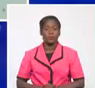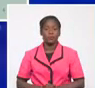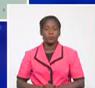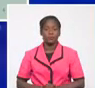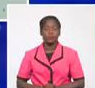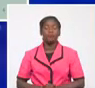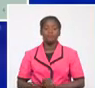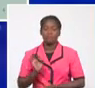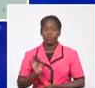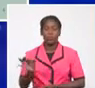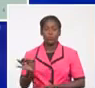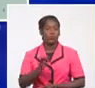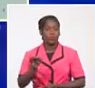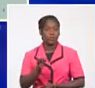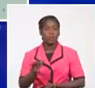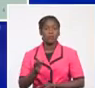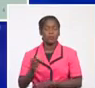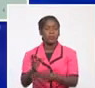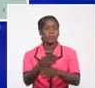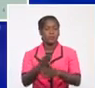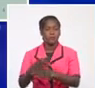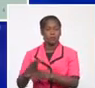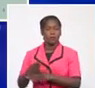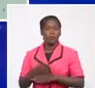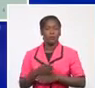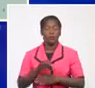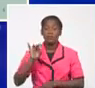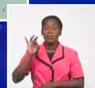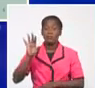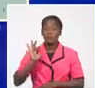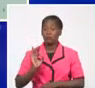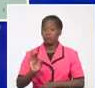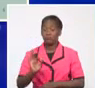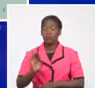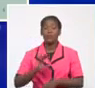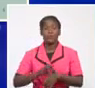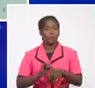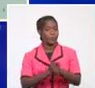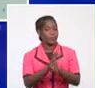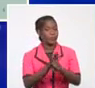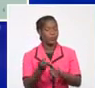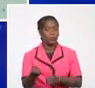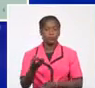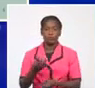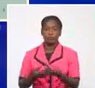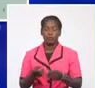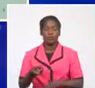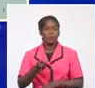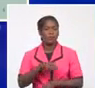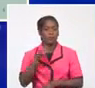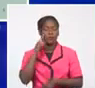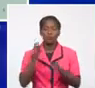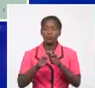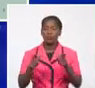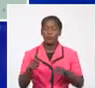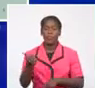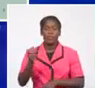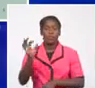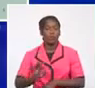es característico en sus 15 municipios. Ayer el mayor número en el municipio 10 de